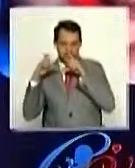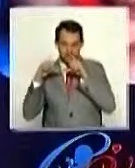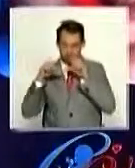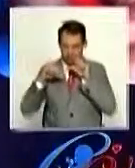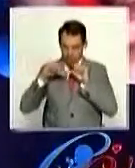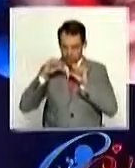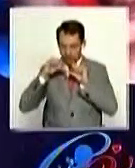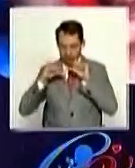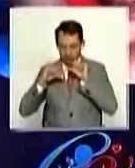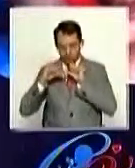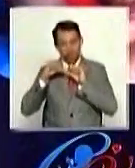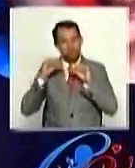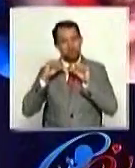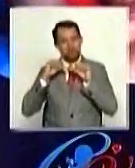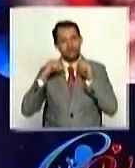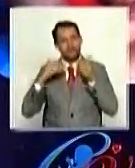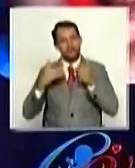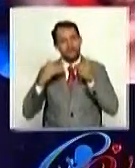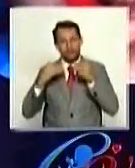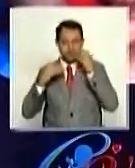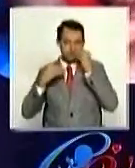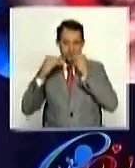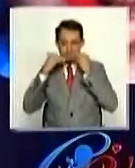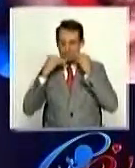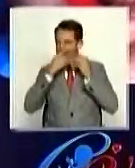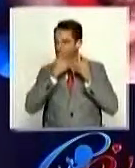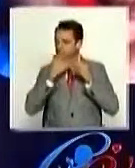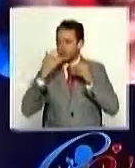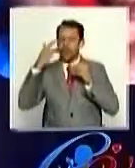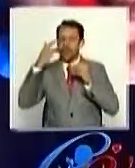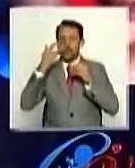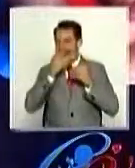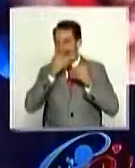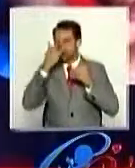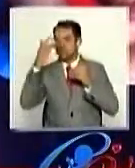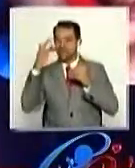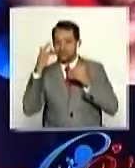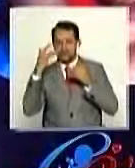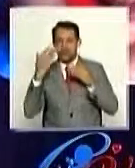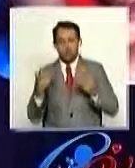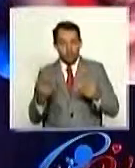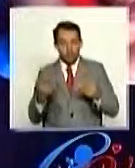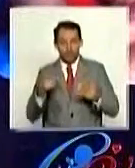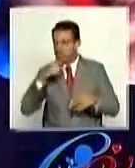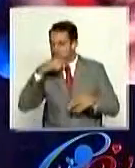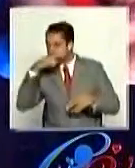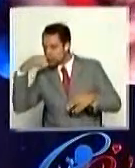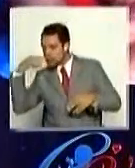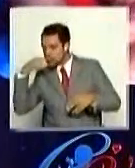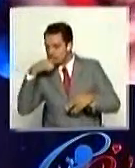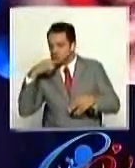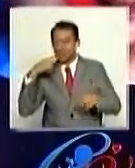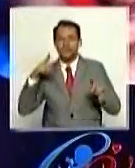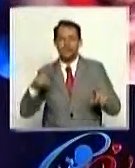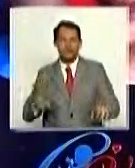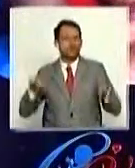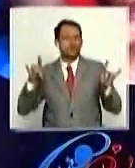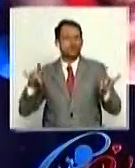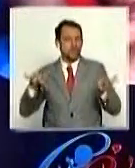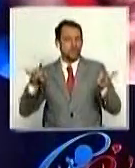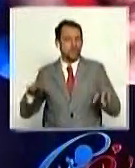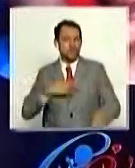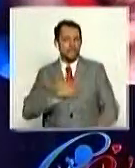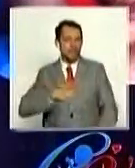darnos cuenta cómo estaba el paciente en este momento ocluyendo. Él se quejaba también de tener una halitosis